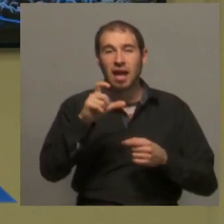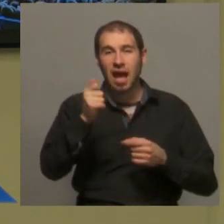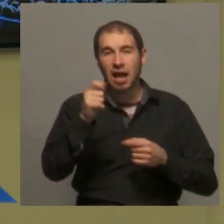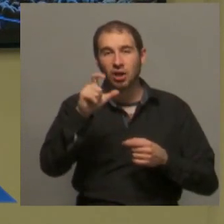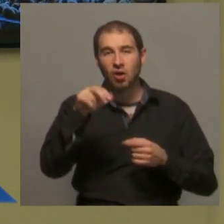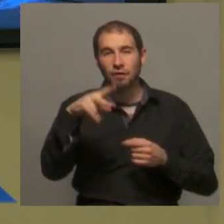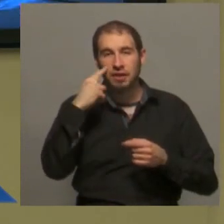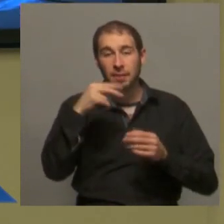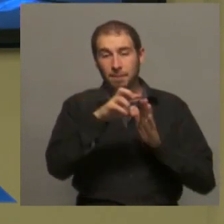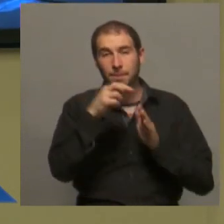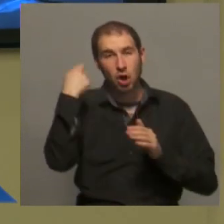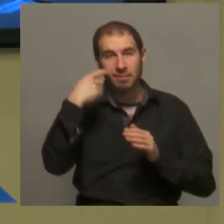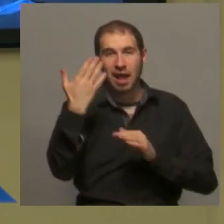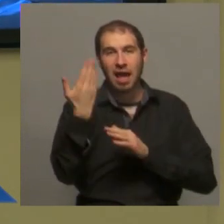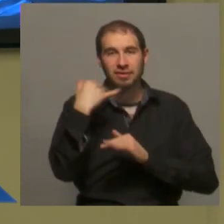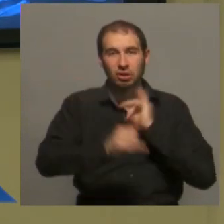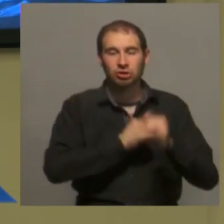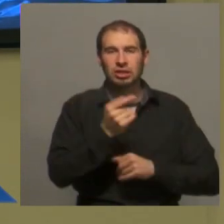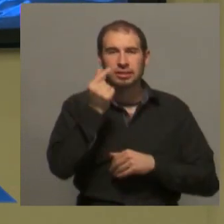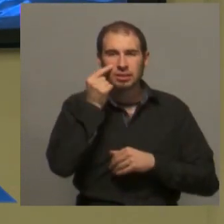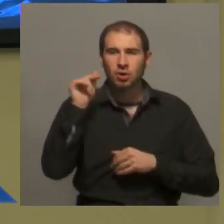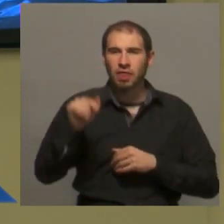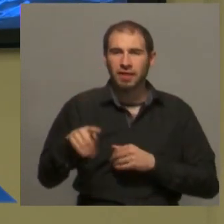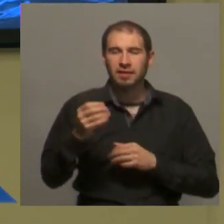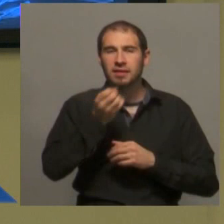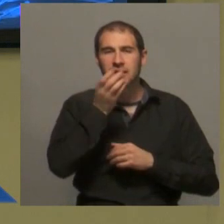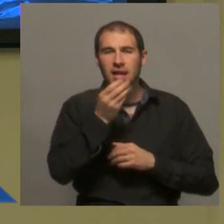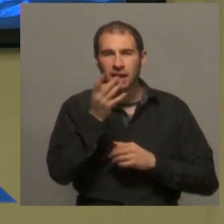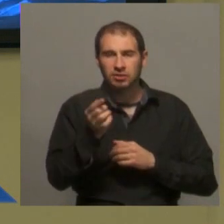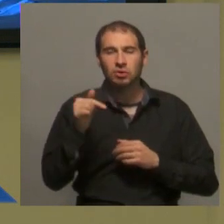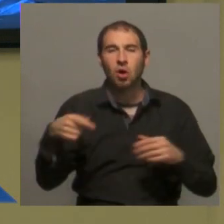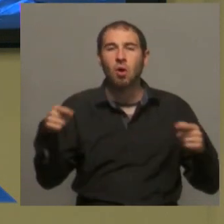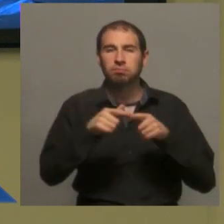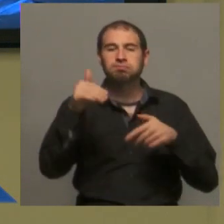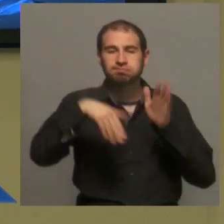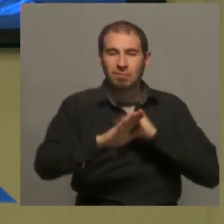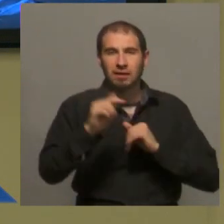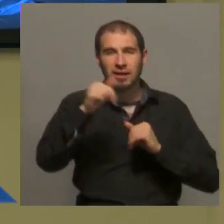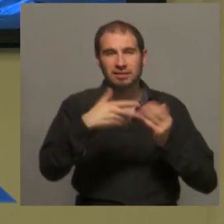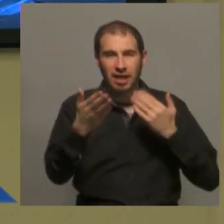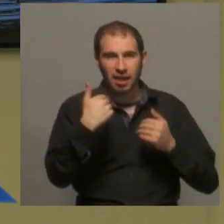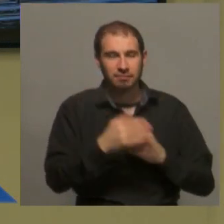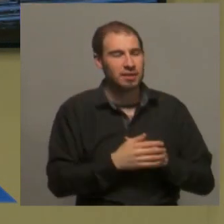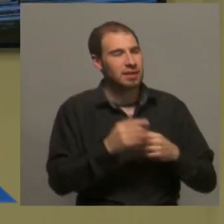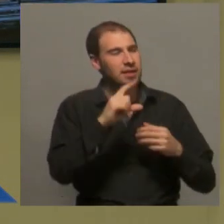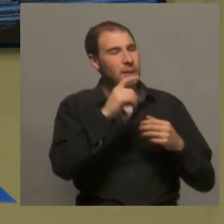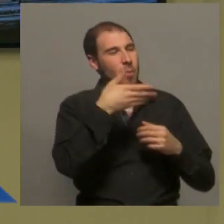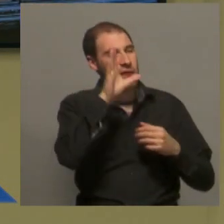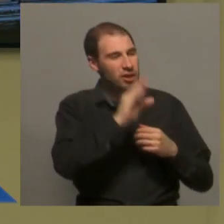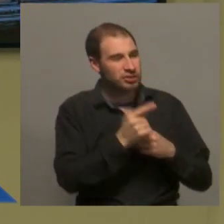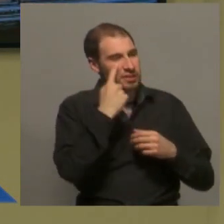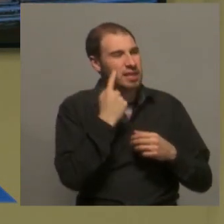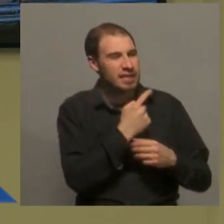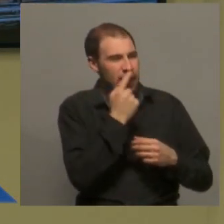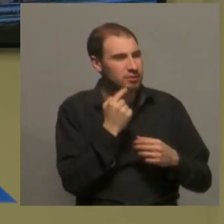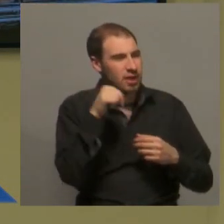Al principio del programa repasábamos su testimonio y sus declaraciones que buscamos profundizar en esta charla. Carlos, buenas noches.